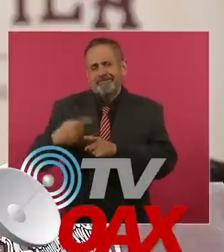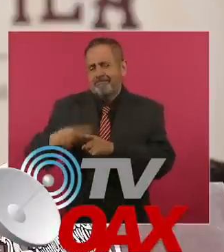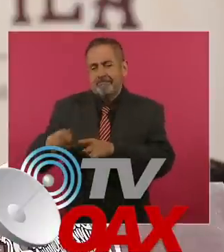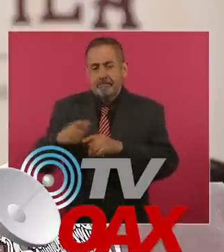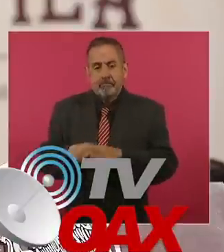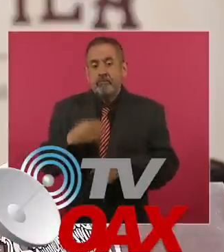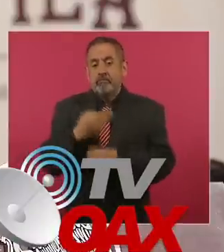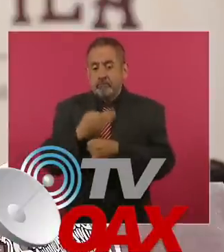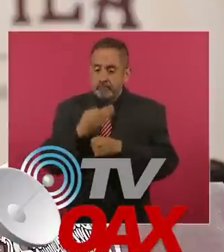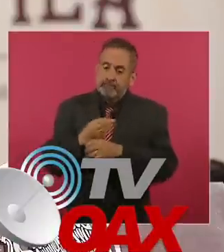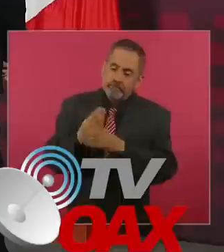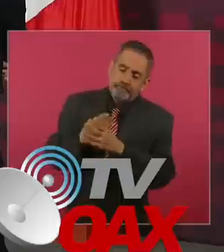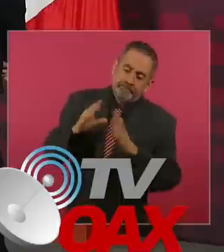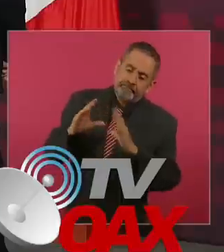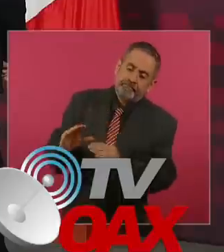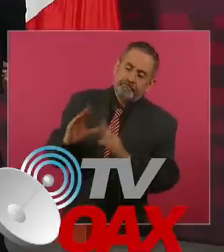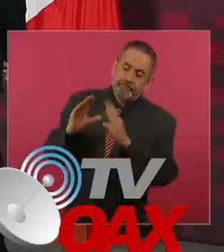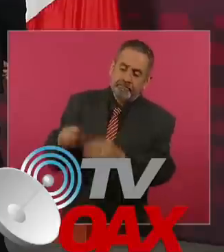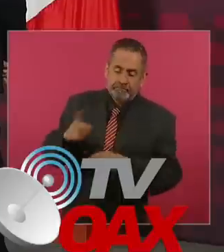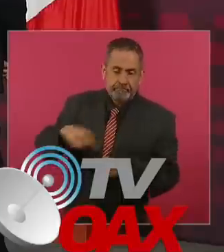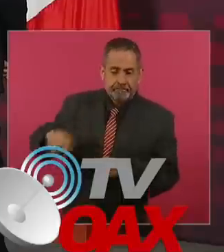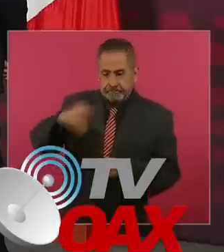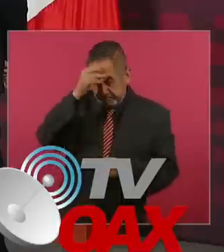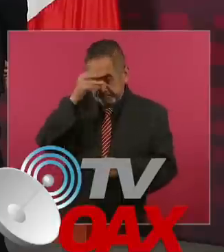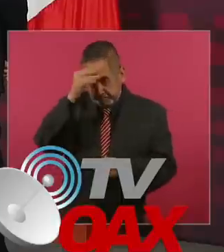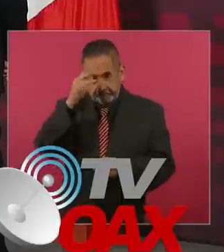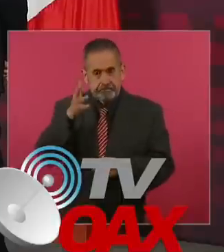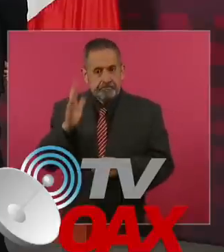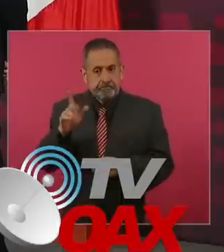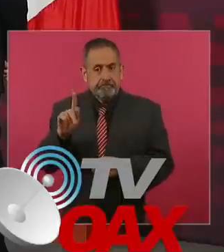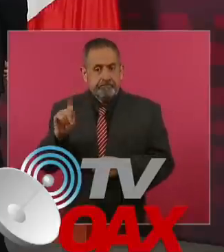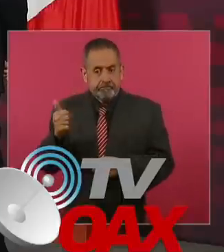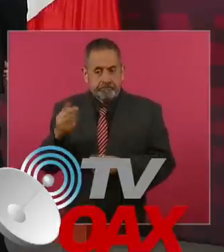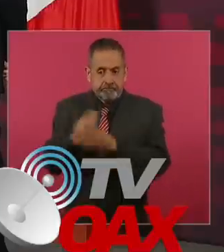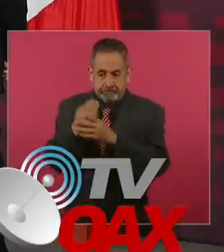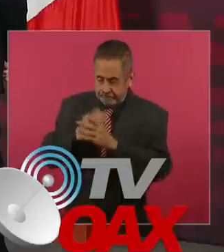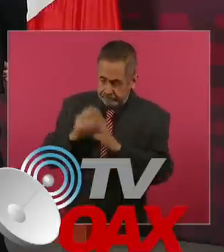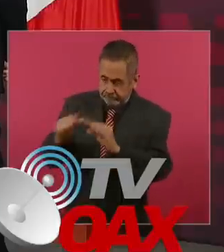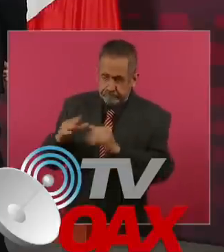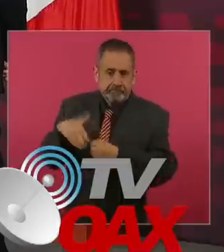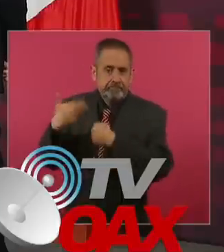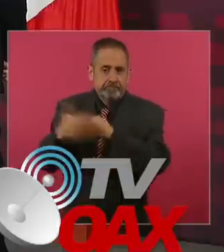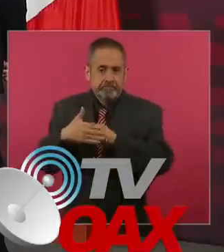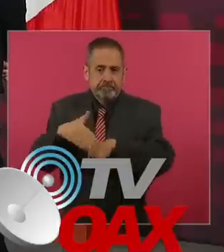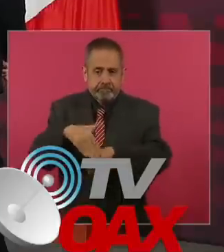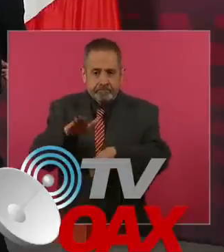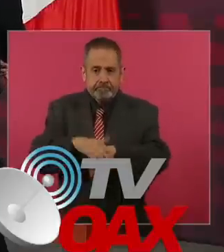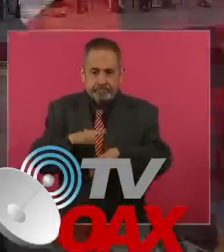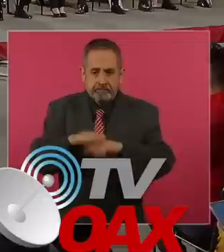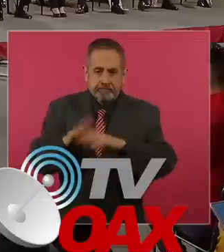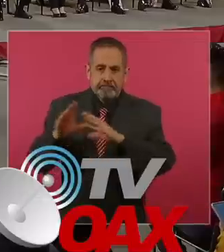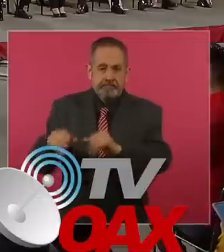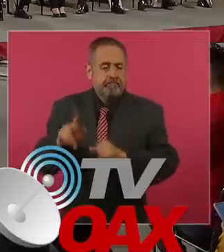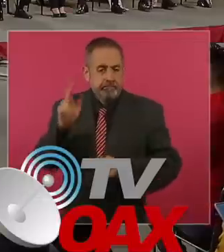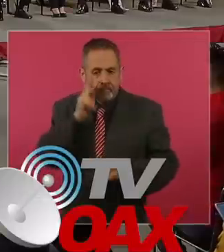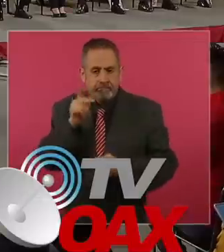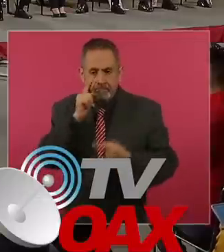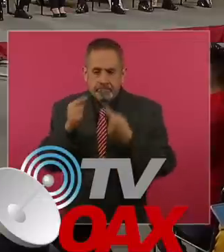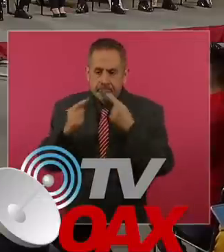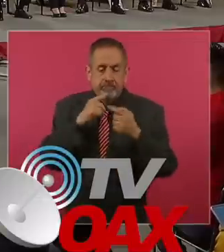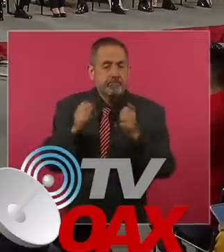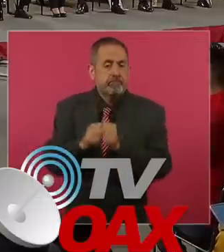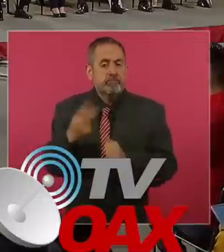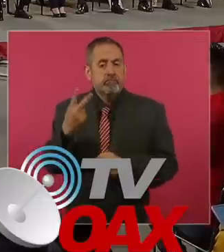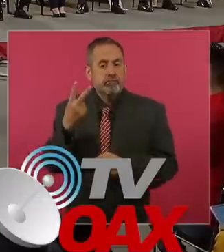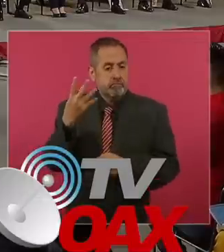cursos de capacitación, ya se han realizado 76 cursos y vienen más en camino. Estamos también con las pruebas preparativas con los 4